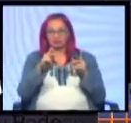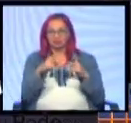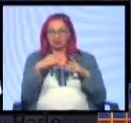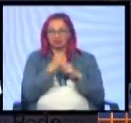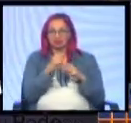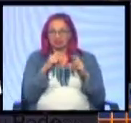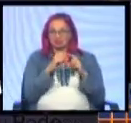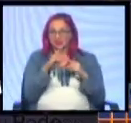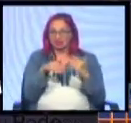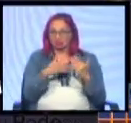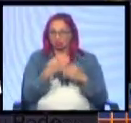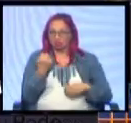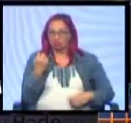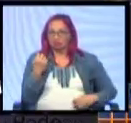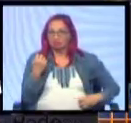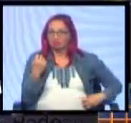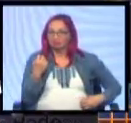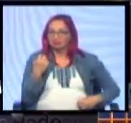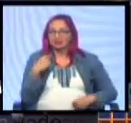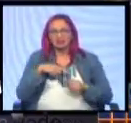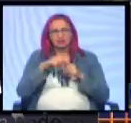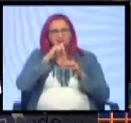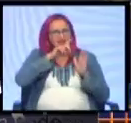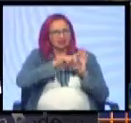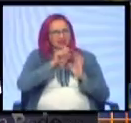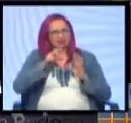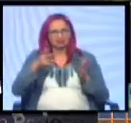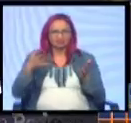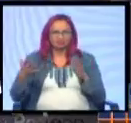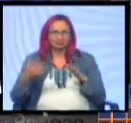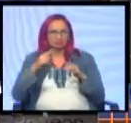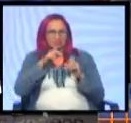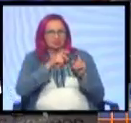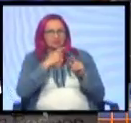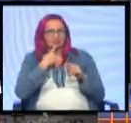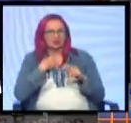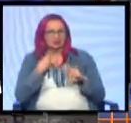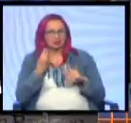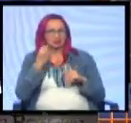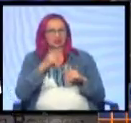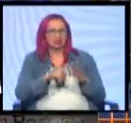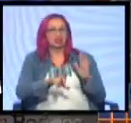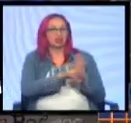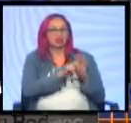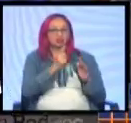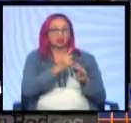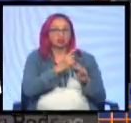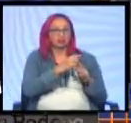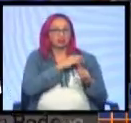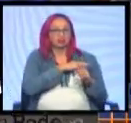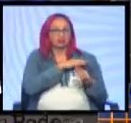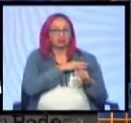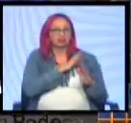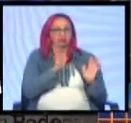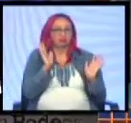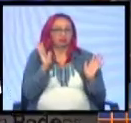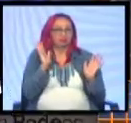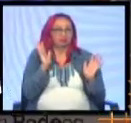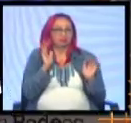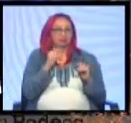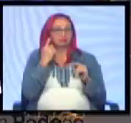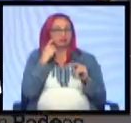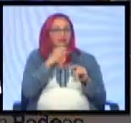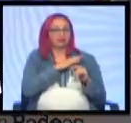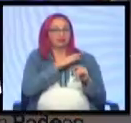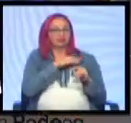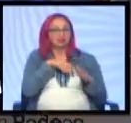rifas para todo. Entonces, eso es ilegal también, me preguntan los muchachos aquí. Sí, es ilegal, solo cuando es para beneficio de... Pero es para